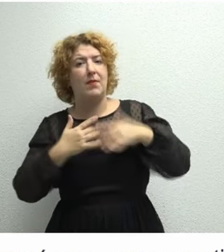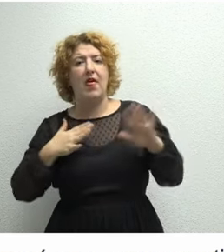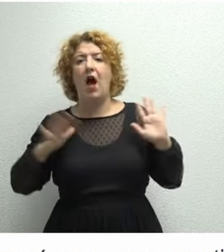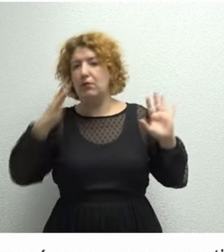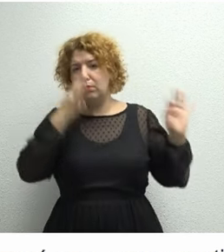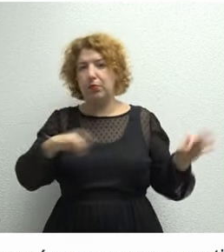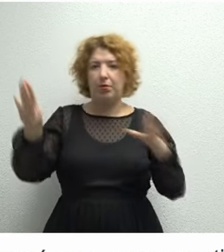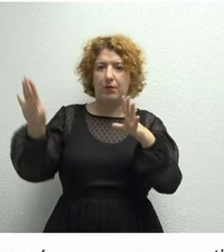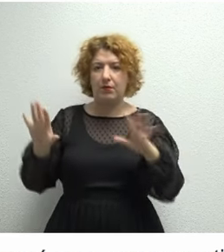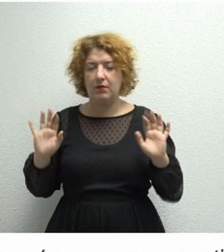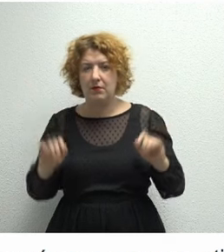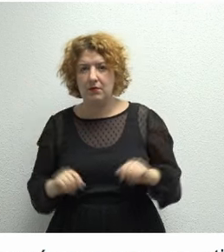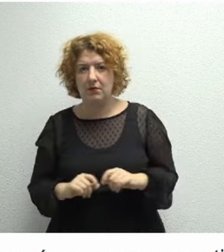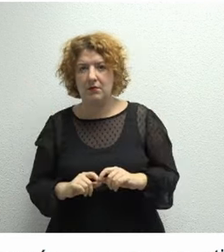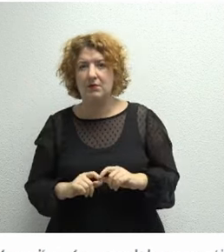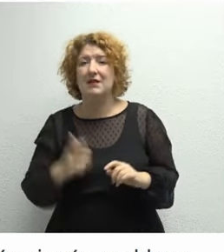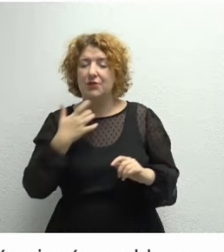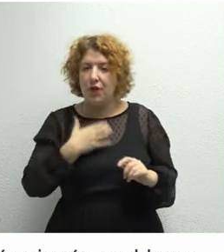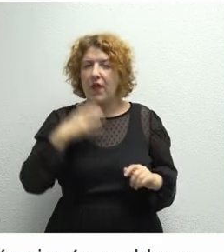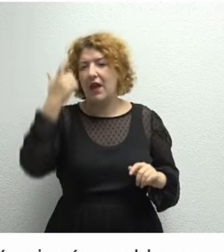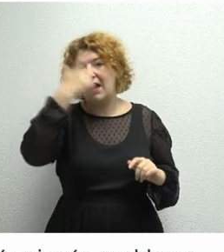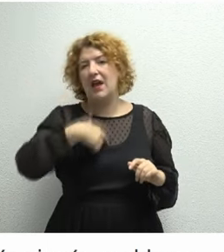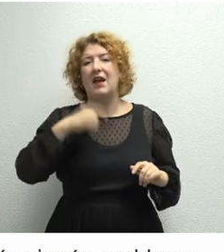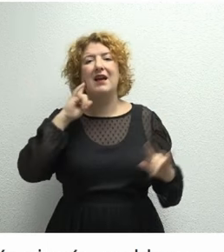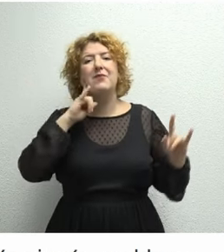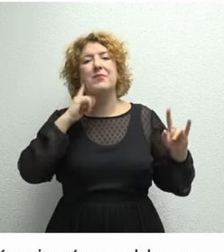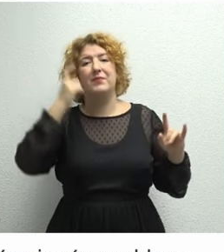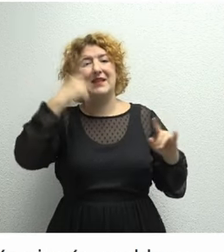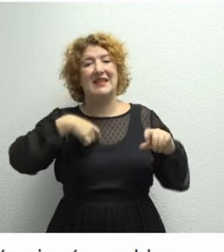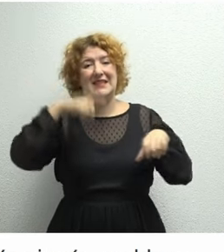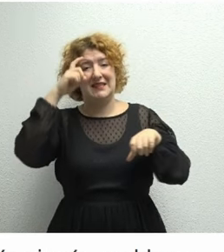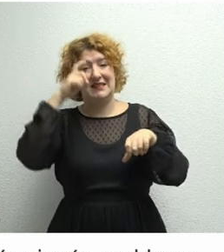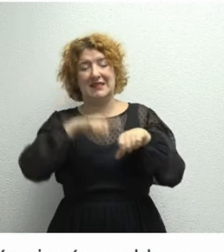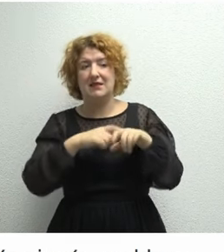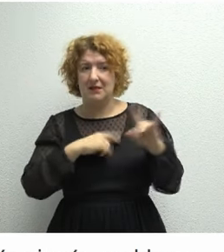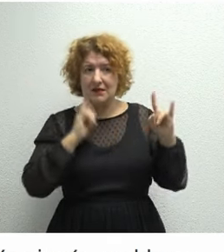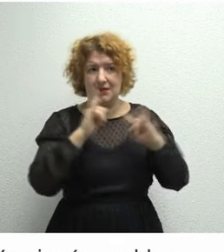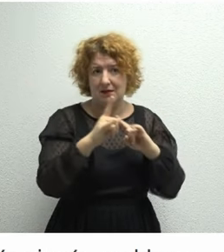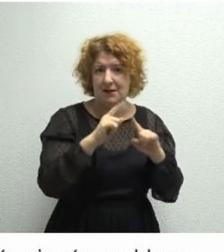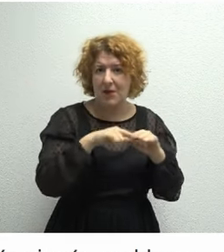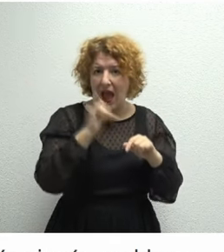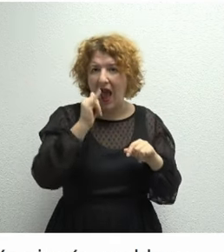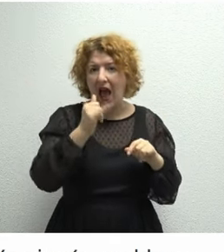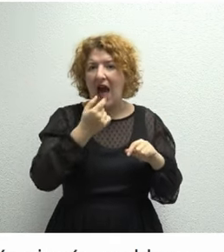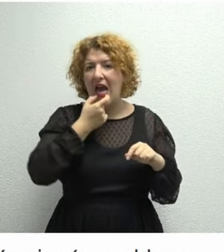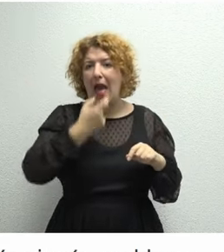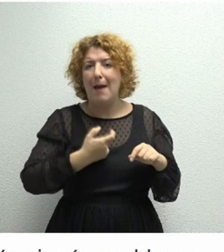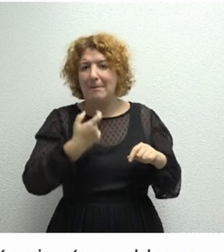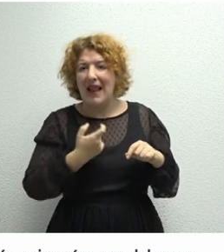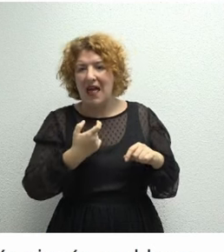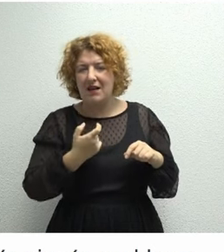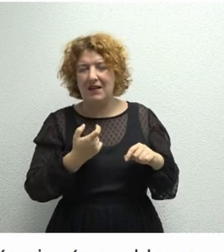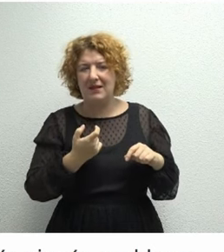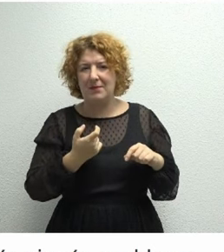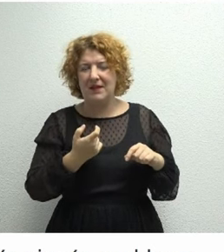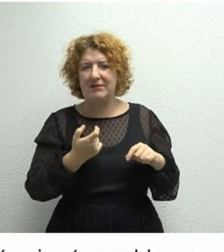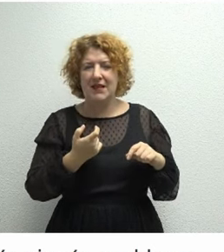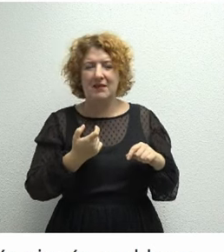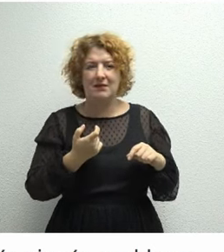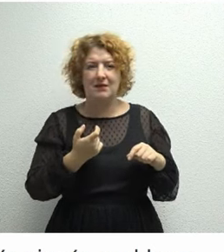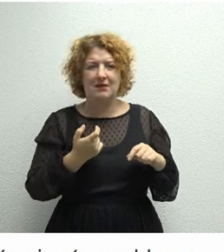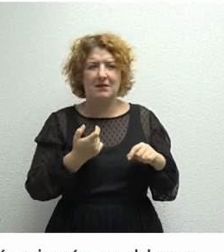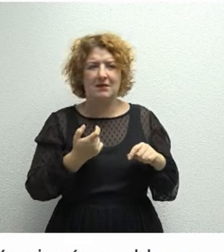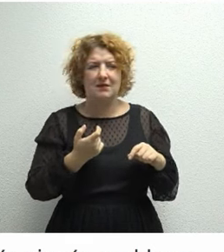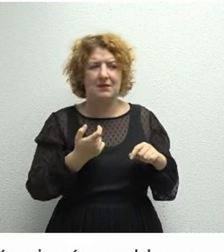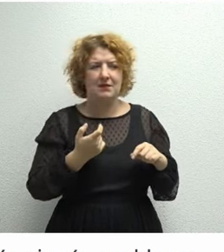mío y constanza se encarga de llamar posteriormente y decir aquí hay una epilepsia primero hay que tenerla en cuenta y hay que